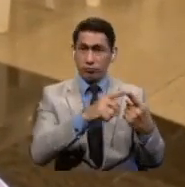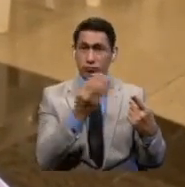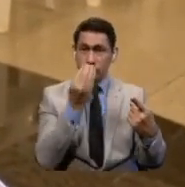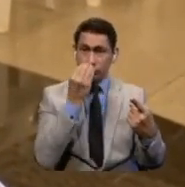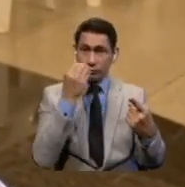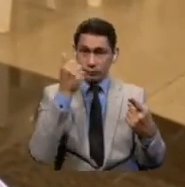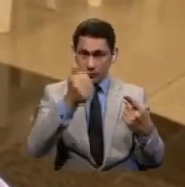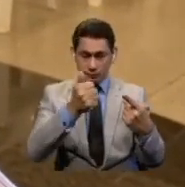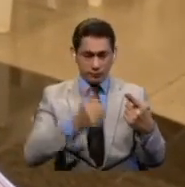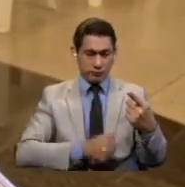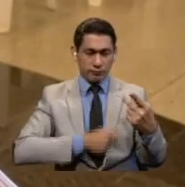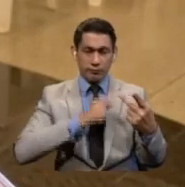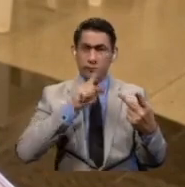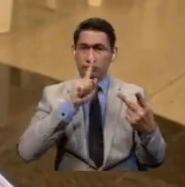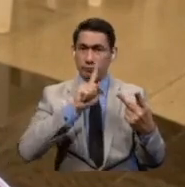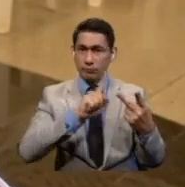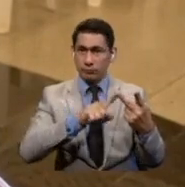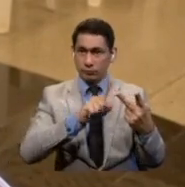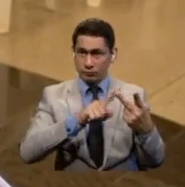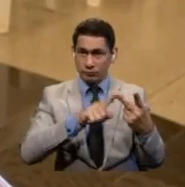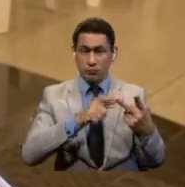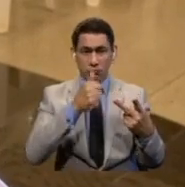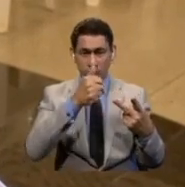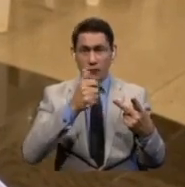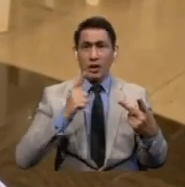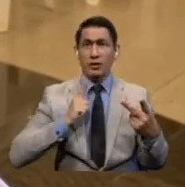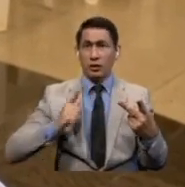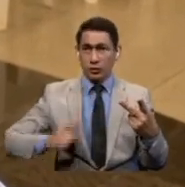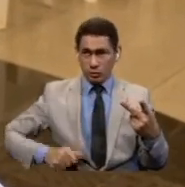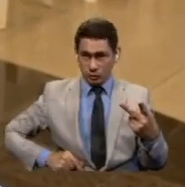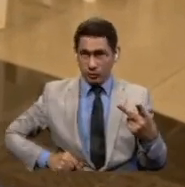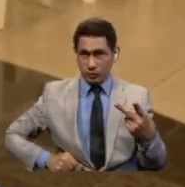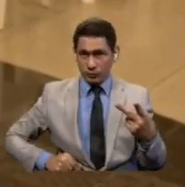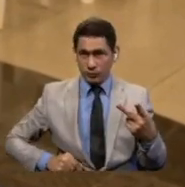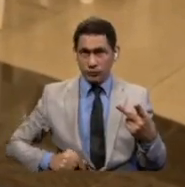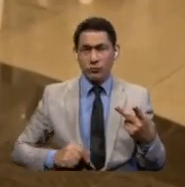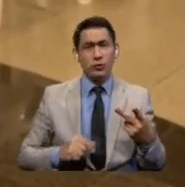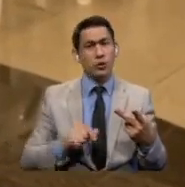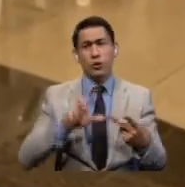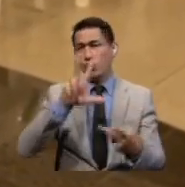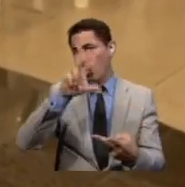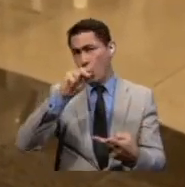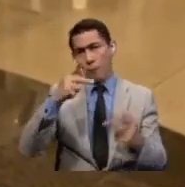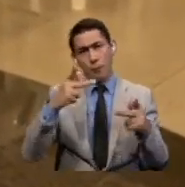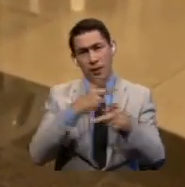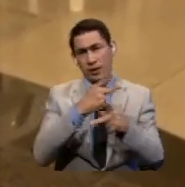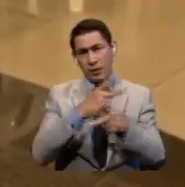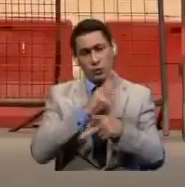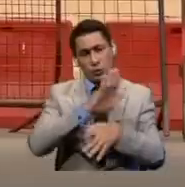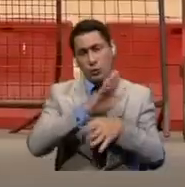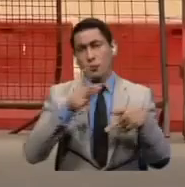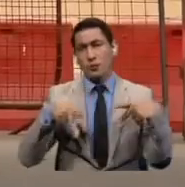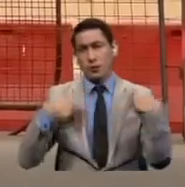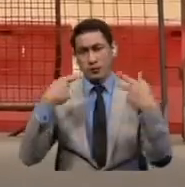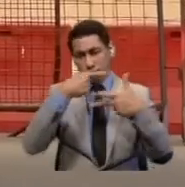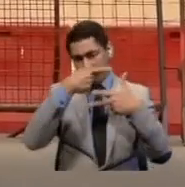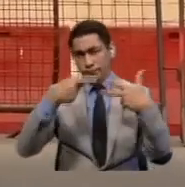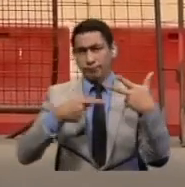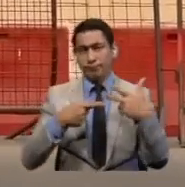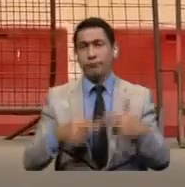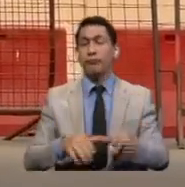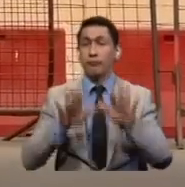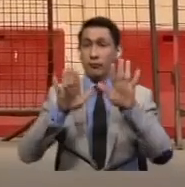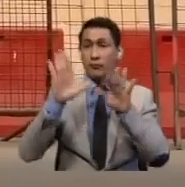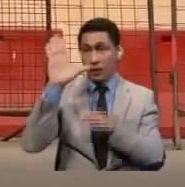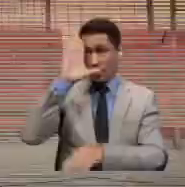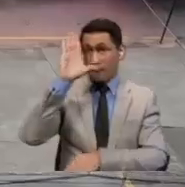alimentación correspondiente, que estén con salud y que no estén corriendo riesgos con su vida. Una fuente de la